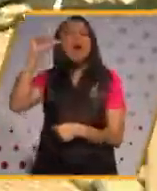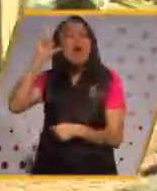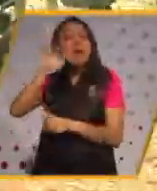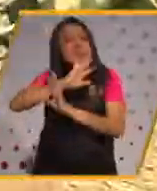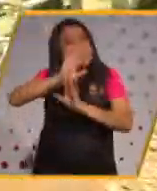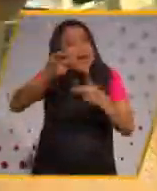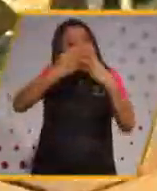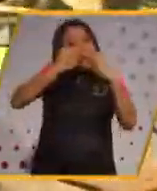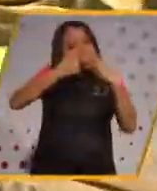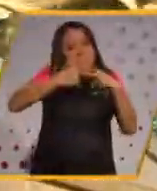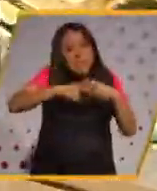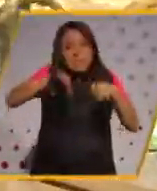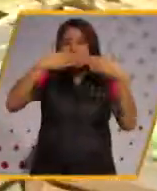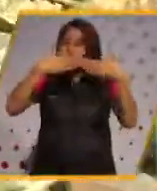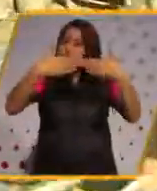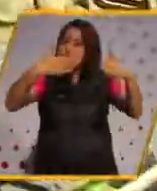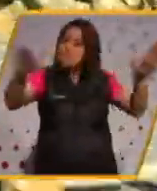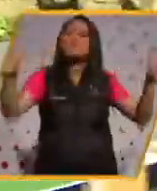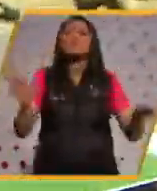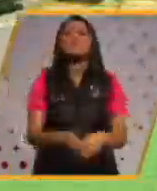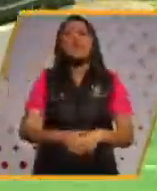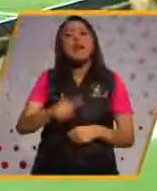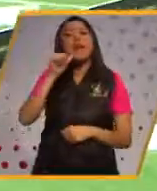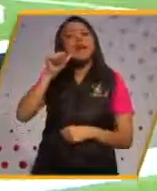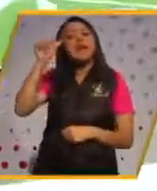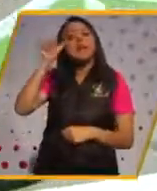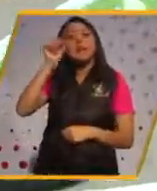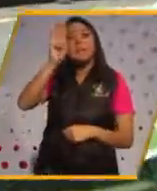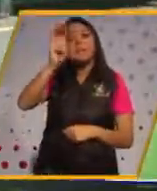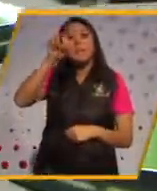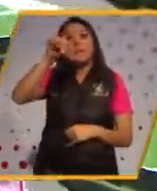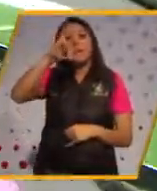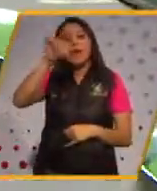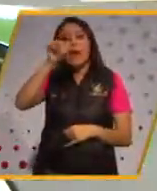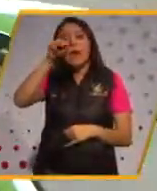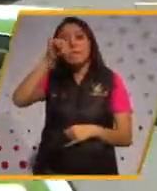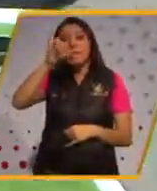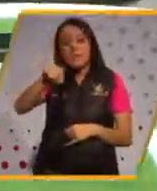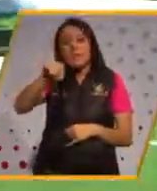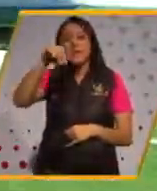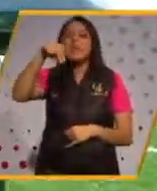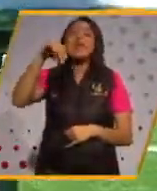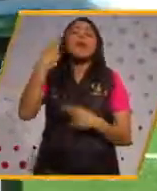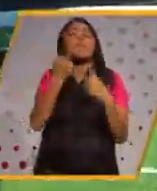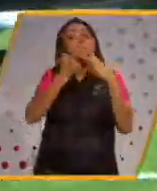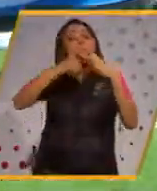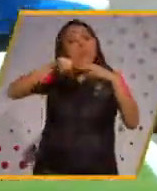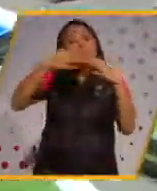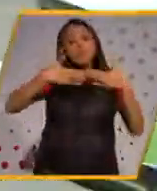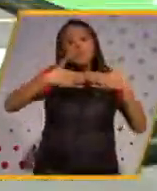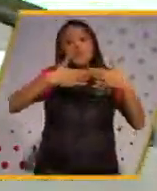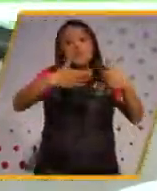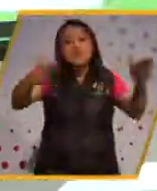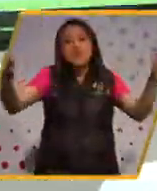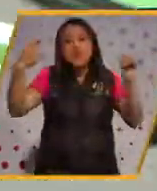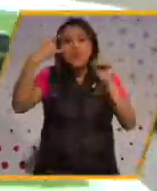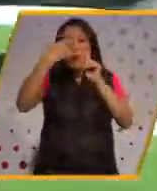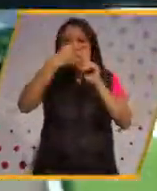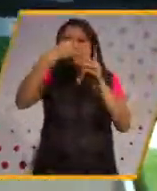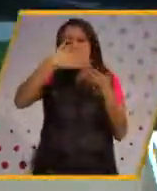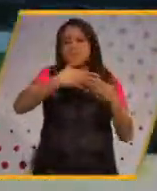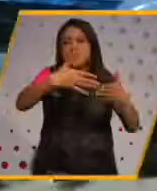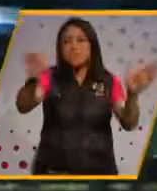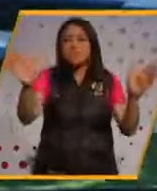en funciones ayer en compañía de nuestro director general de caminos alianza va inauguramos el cubo se acompaña de por